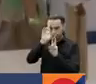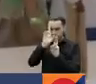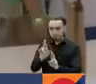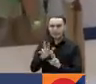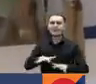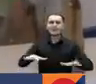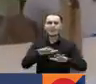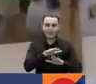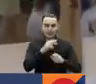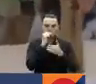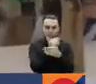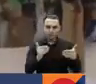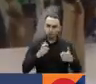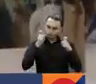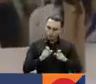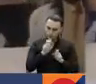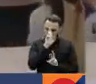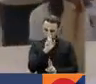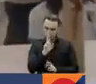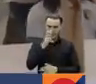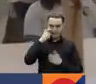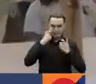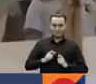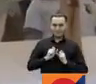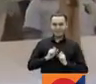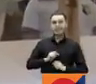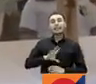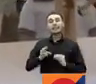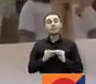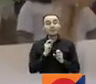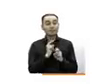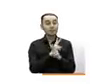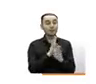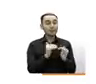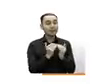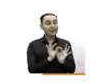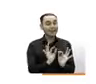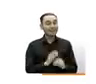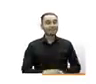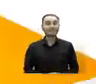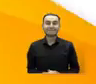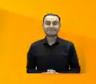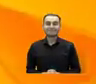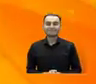como sujetos de derechos y prevenir la violencia en los hogares.